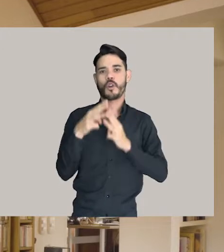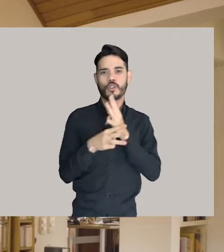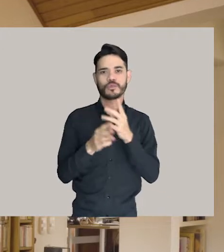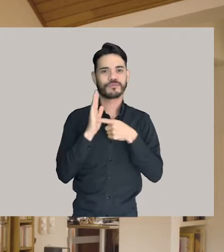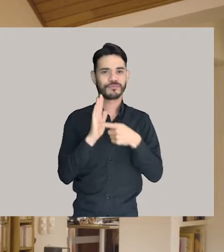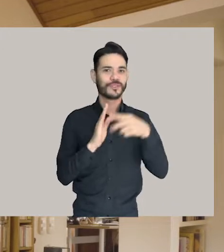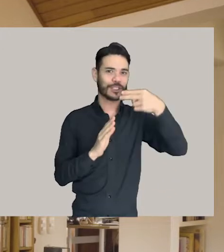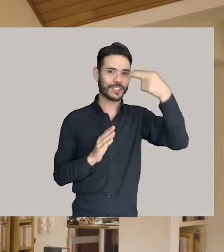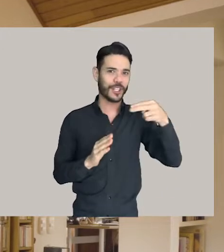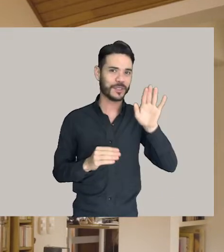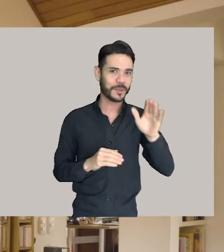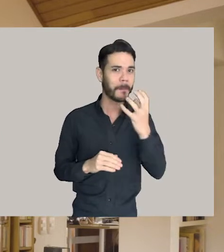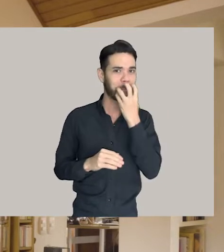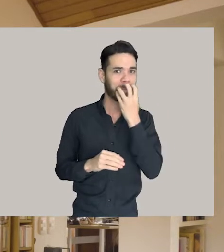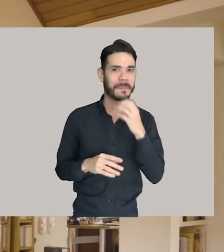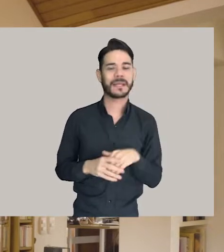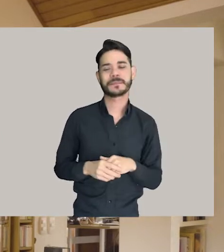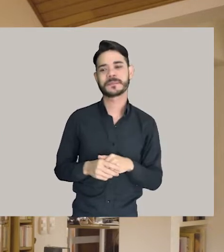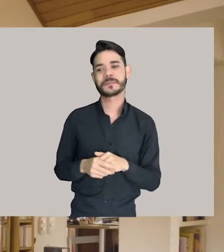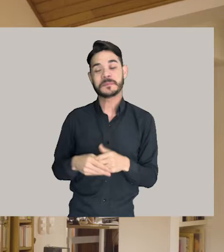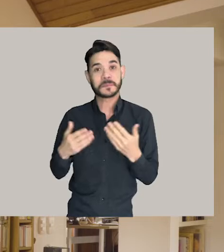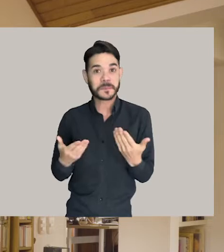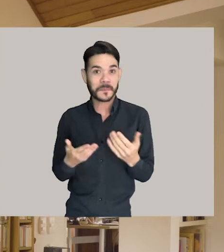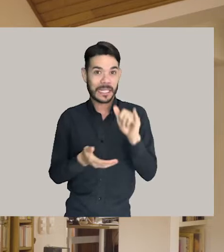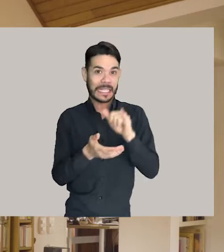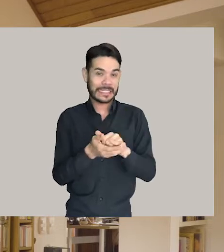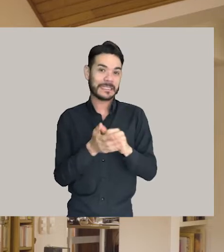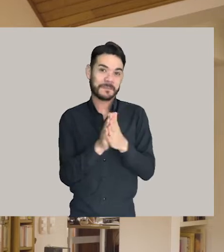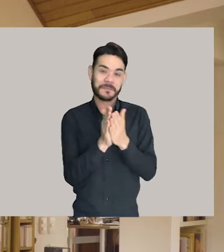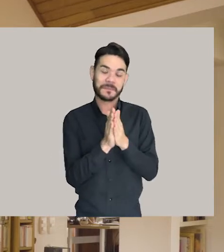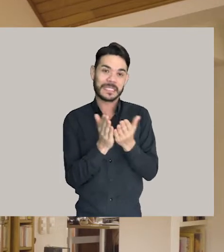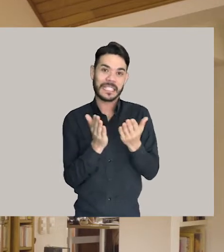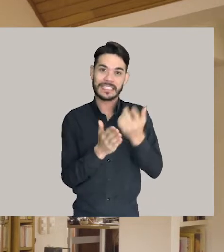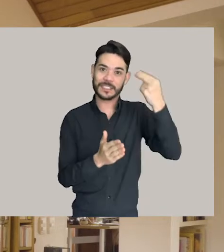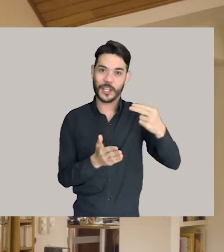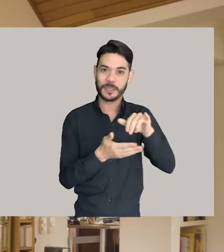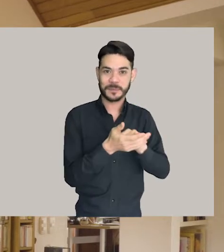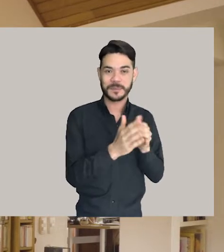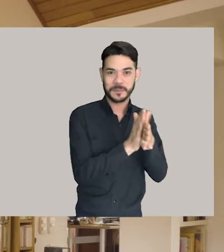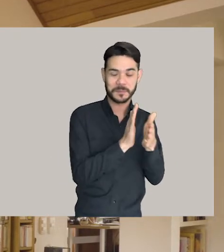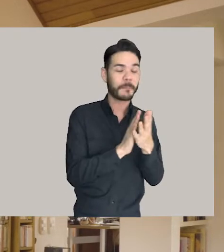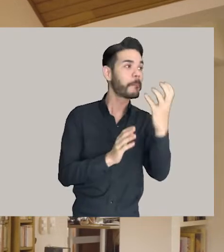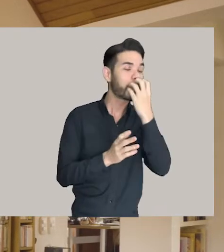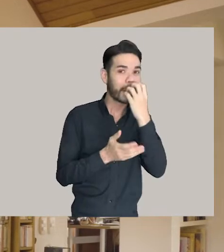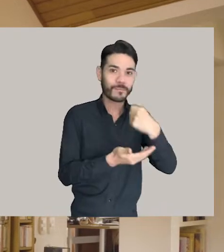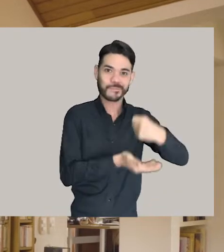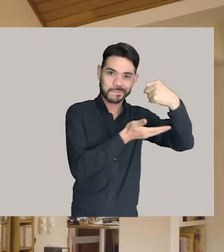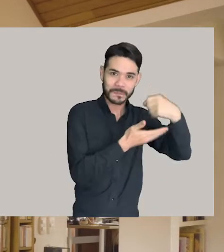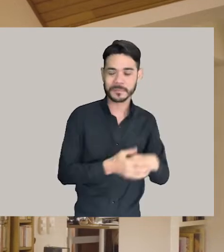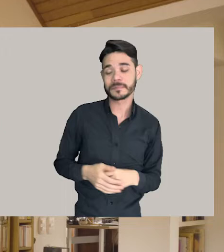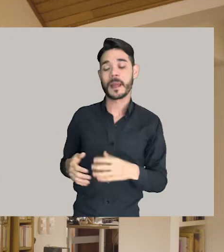de Amamelis. Esas son las 2 historias, Amamelis y El Secreto,